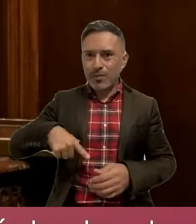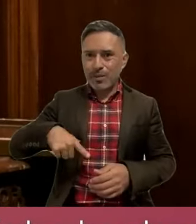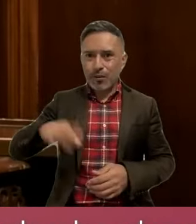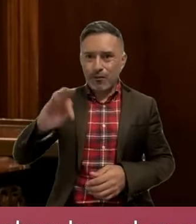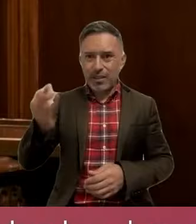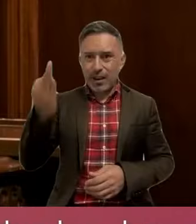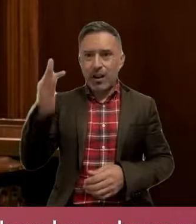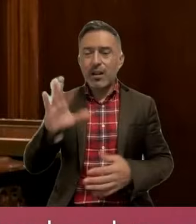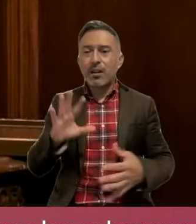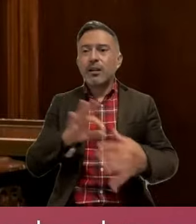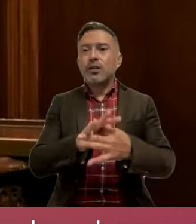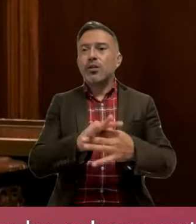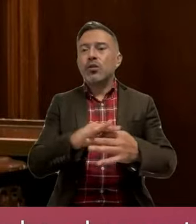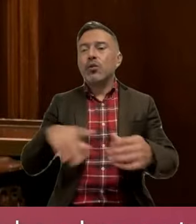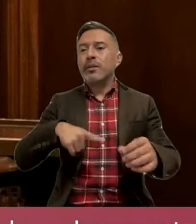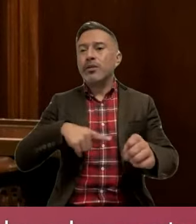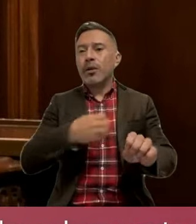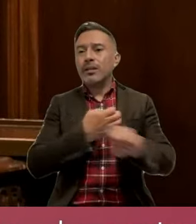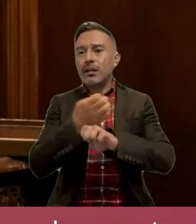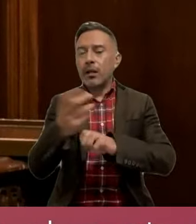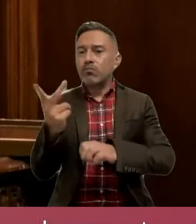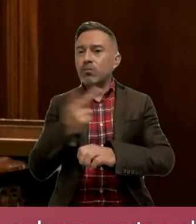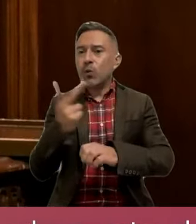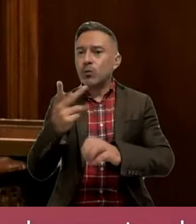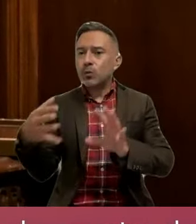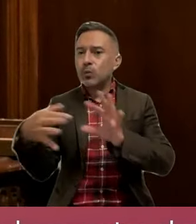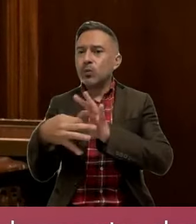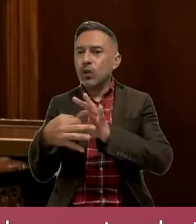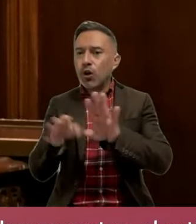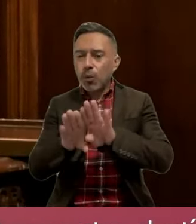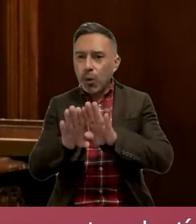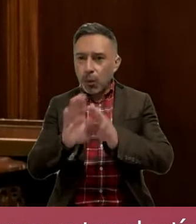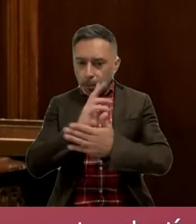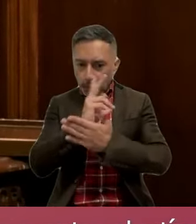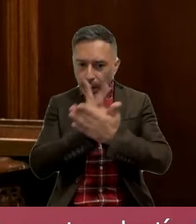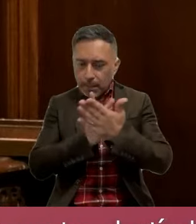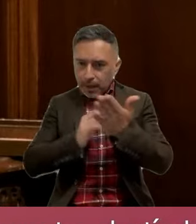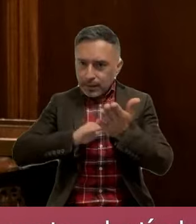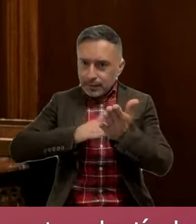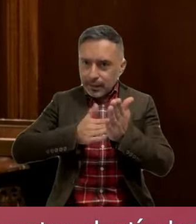gobierno estatal, de estrategia, de operación.